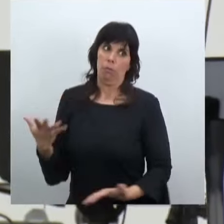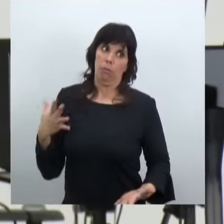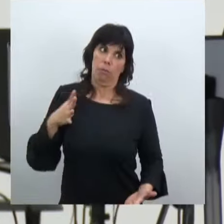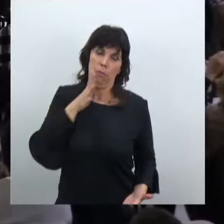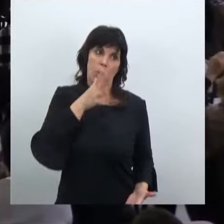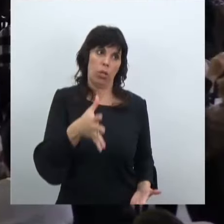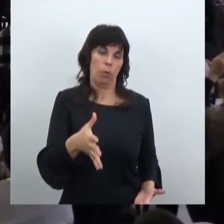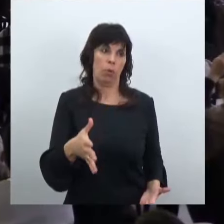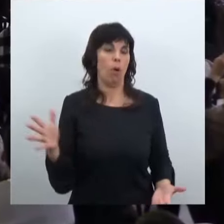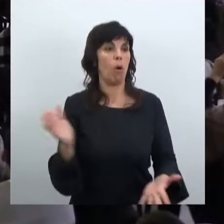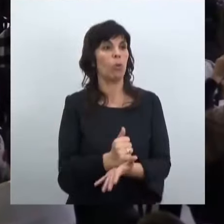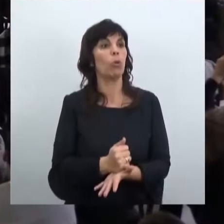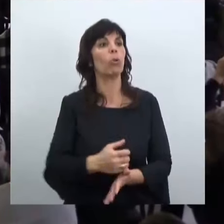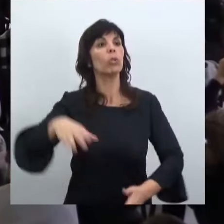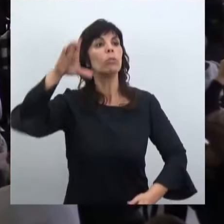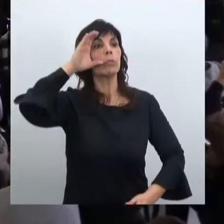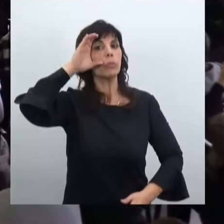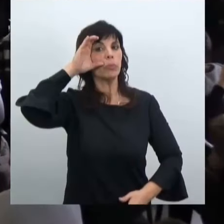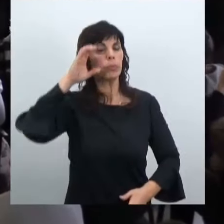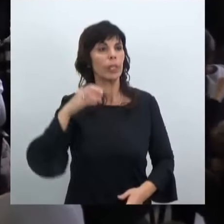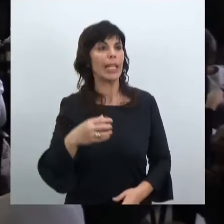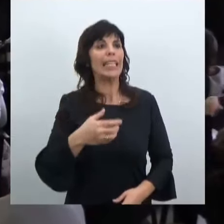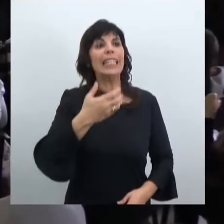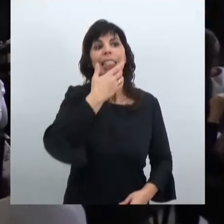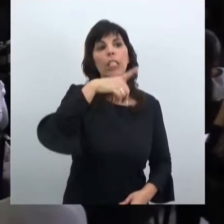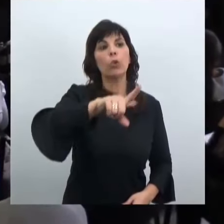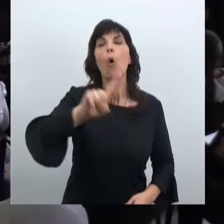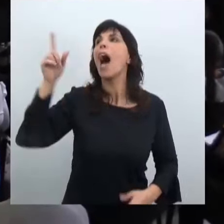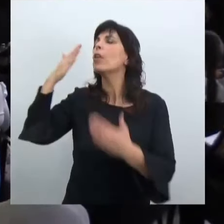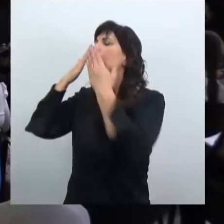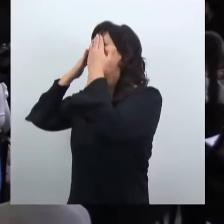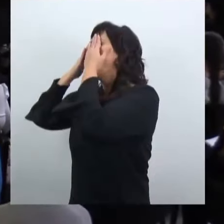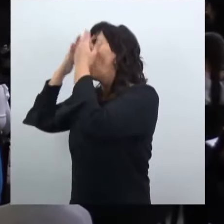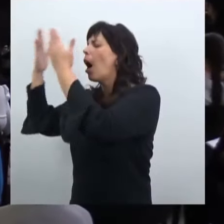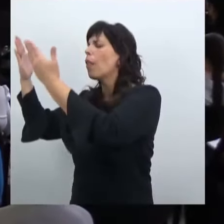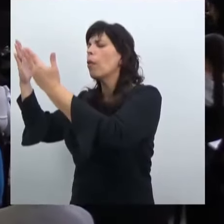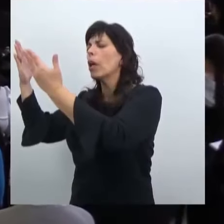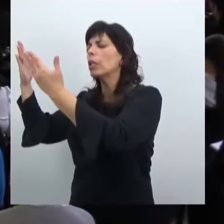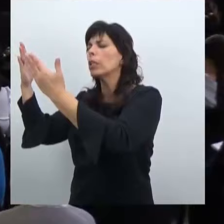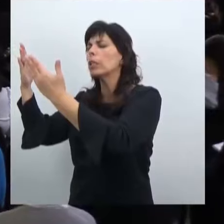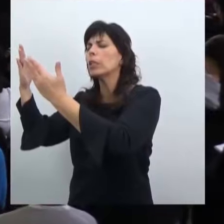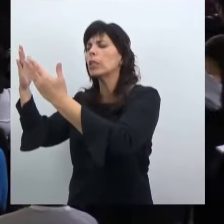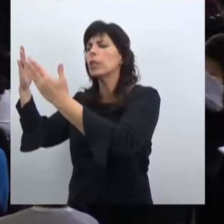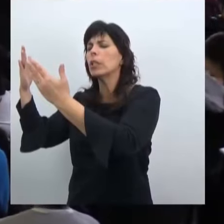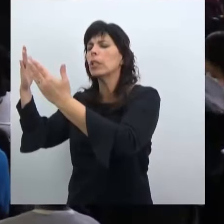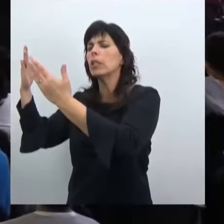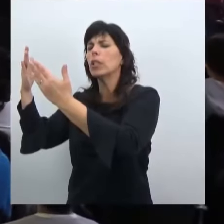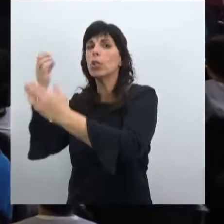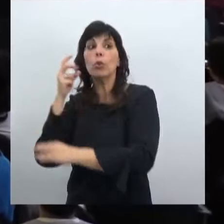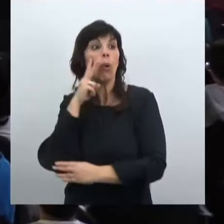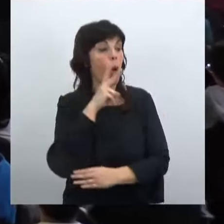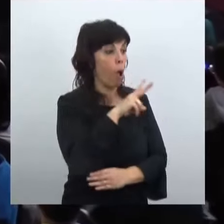Todos, oíme. Hey, cuando se adora a Dios, no mires a